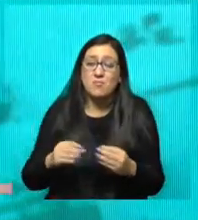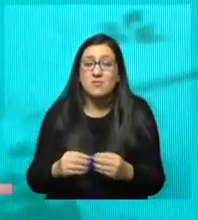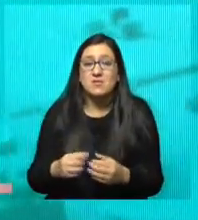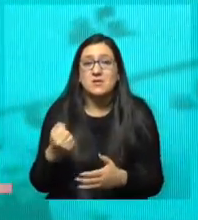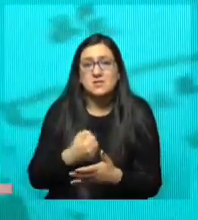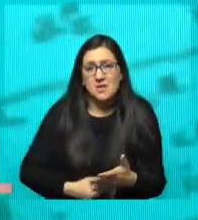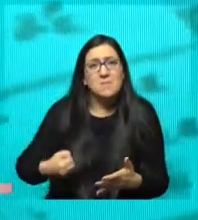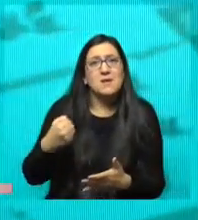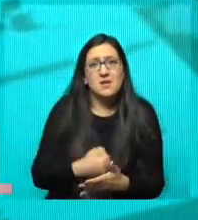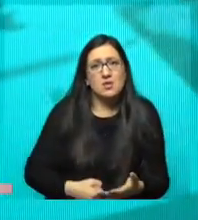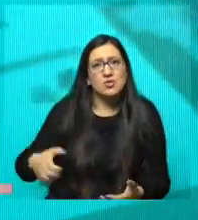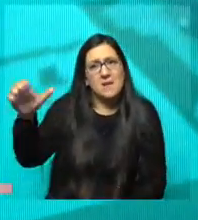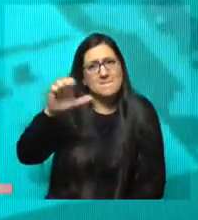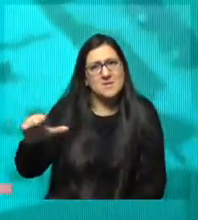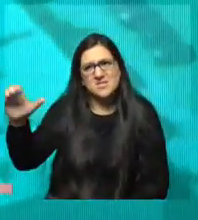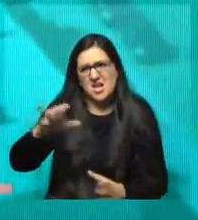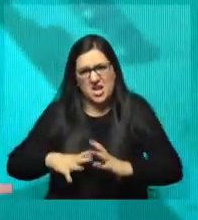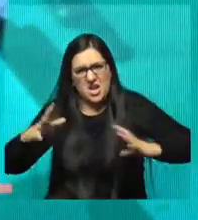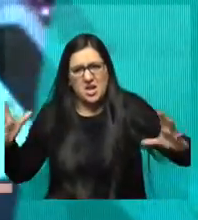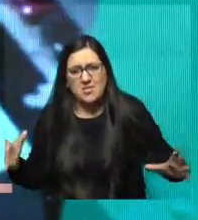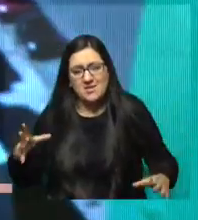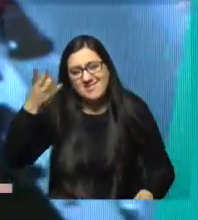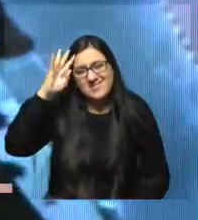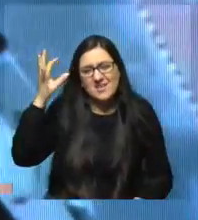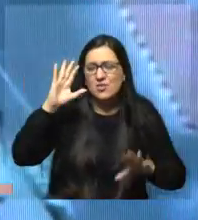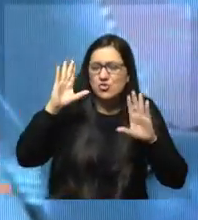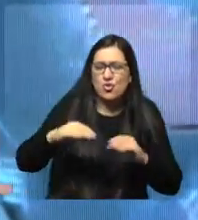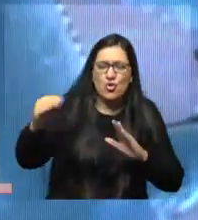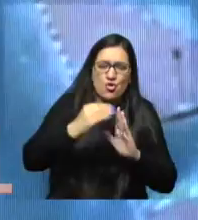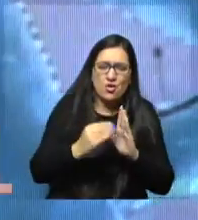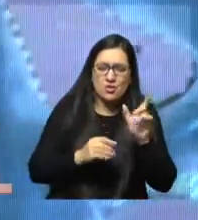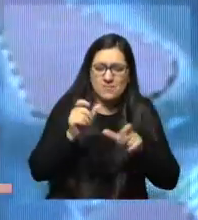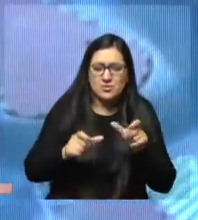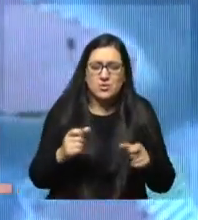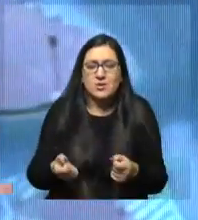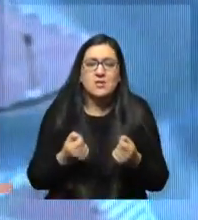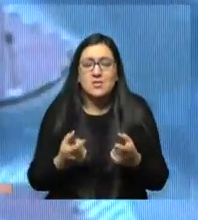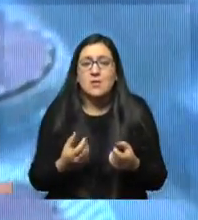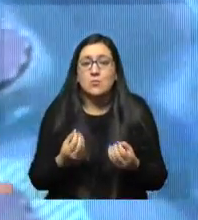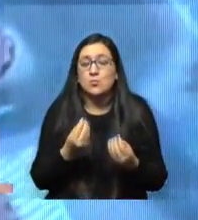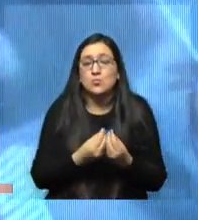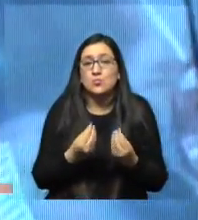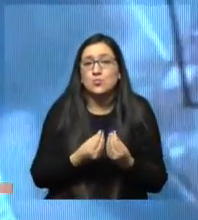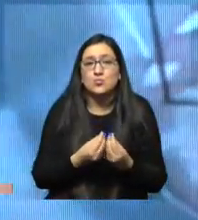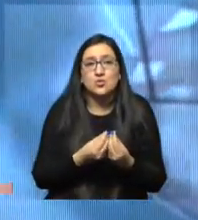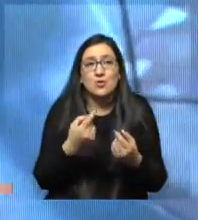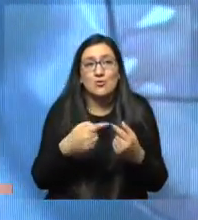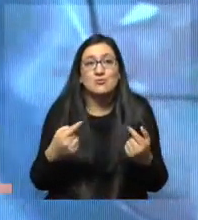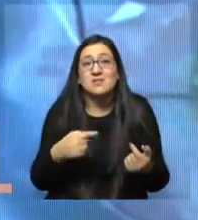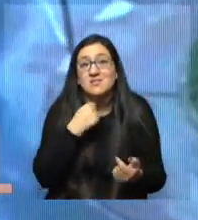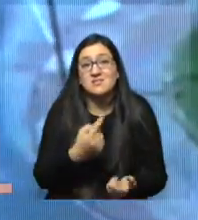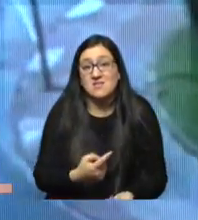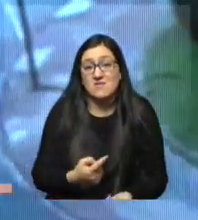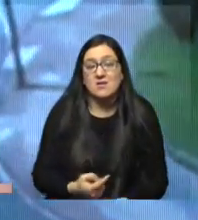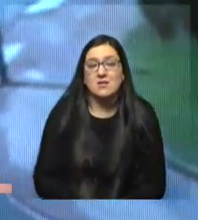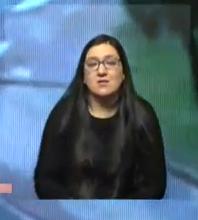unos monstruos que saben todo de nosotros y que además te ofrecen mensajería instantánea, o sea, son un pool, no es una empresa sola, ah, claro,